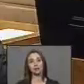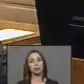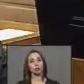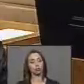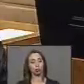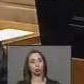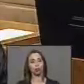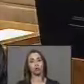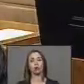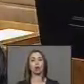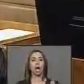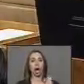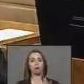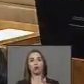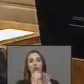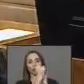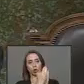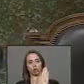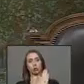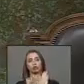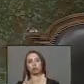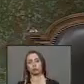a respaldarla plenamente. Muchas gracias.